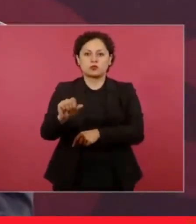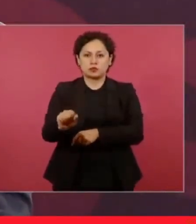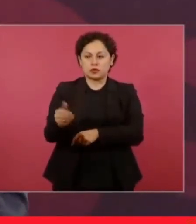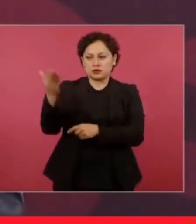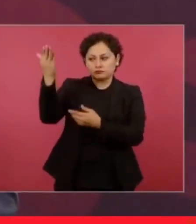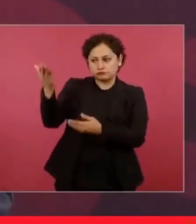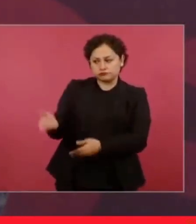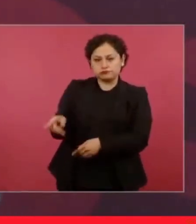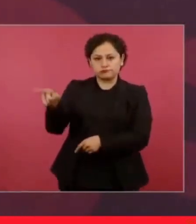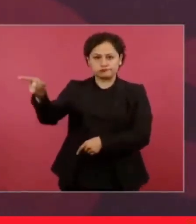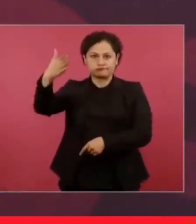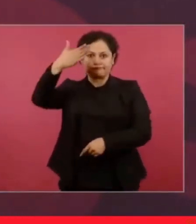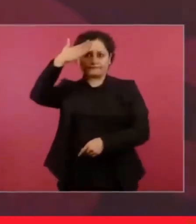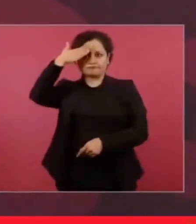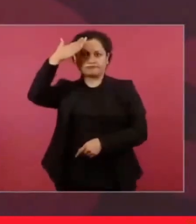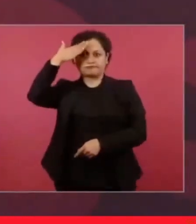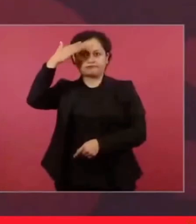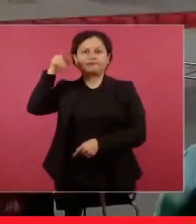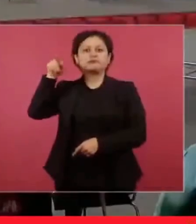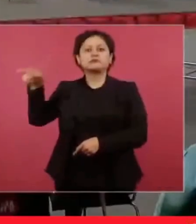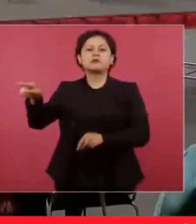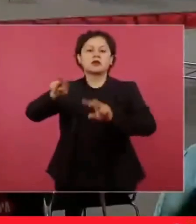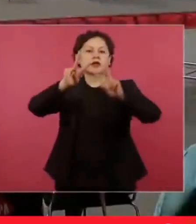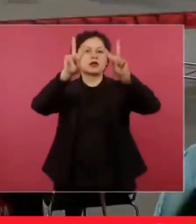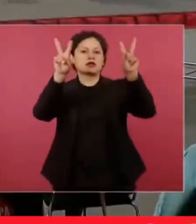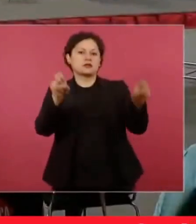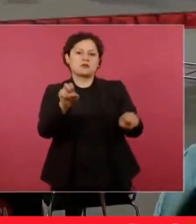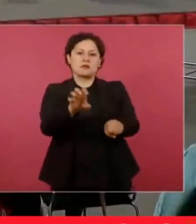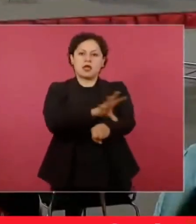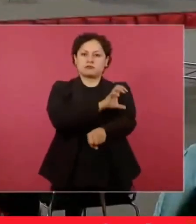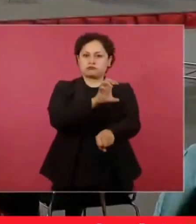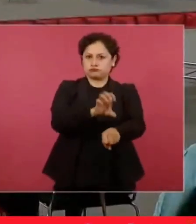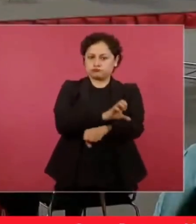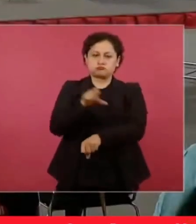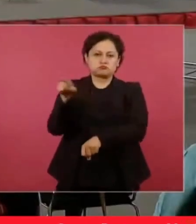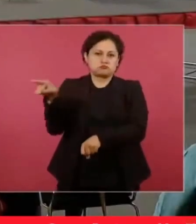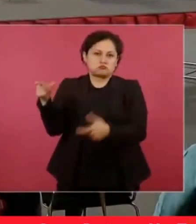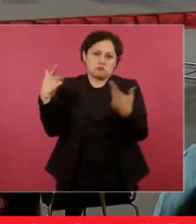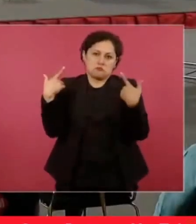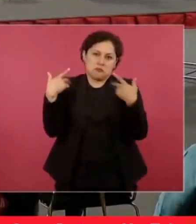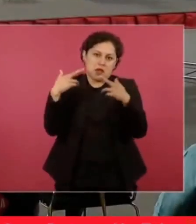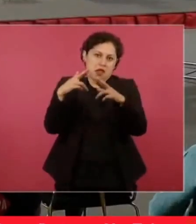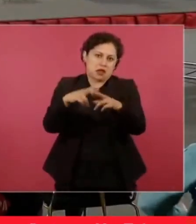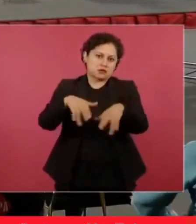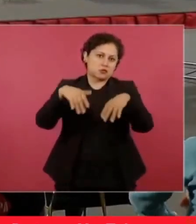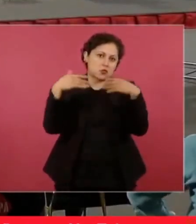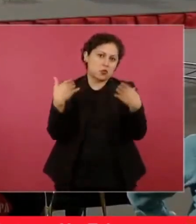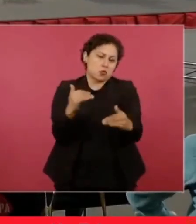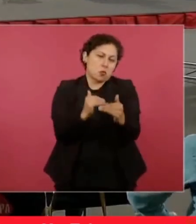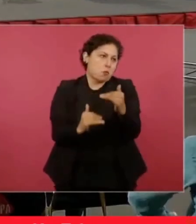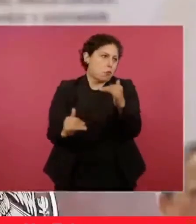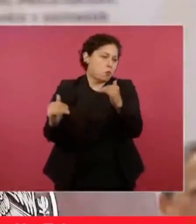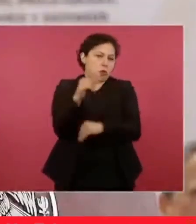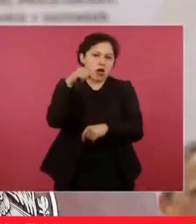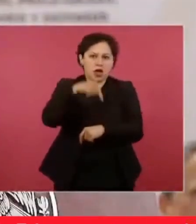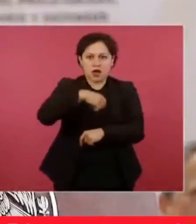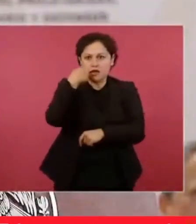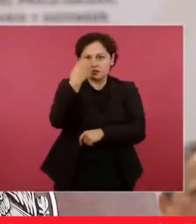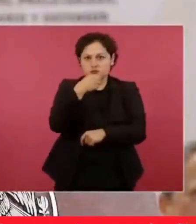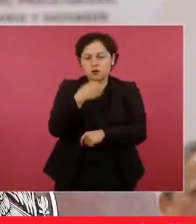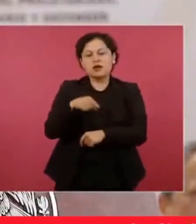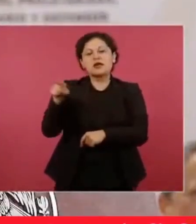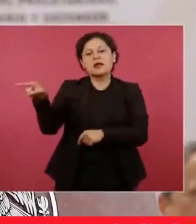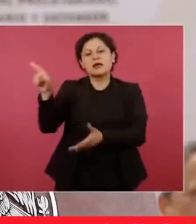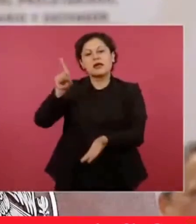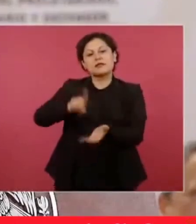una autoridad en materia de ingeniería eléctrica, profesor de las más grandes escuelas de este país, que dirige el SENACE.